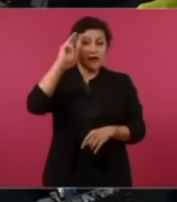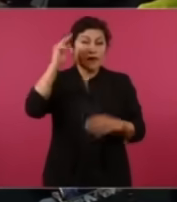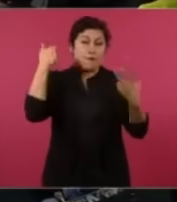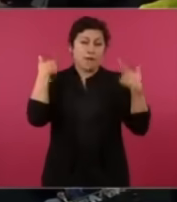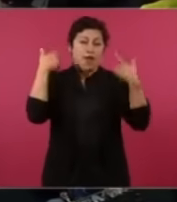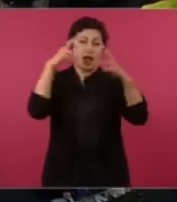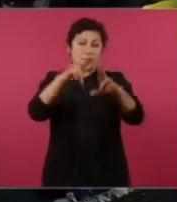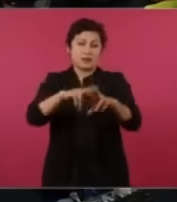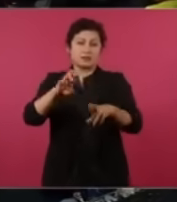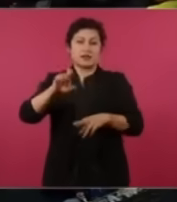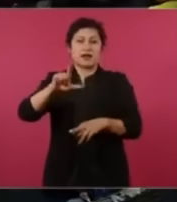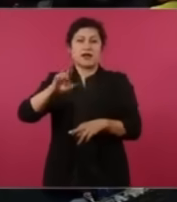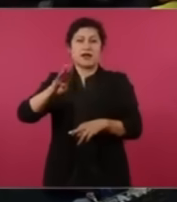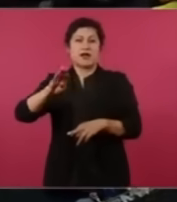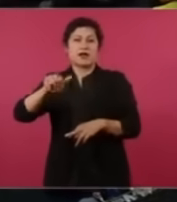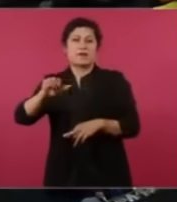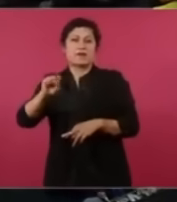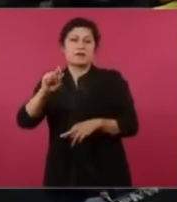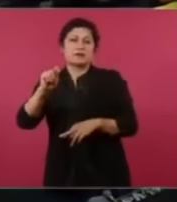Pon la llamada,